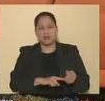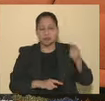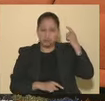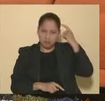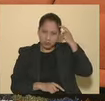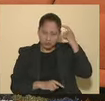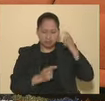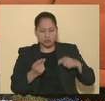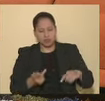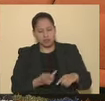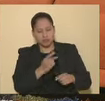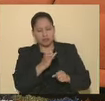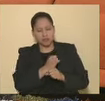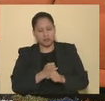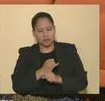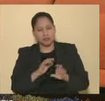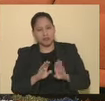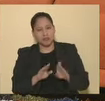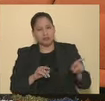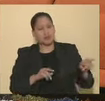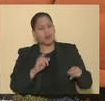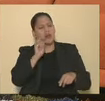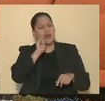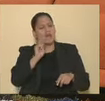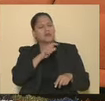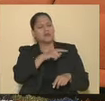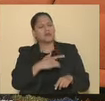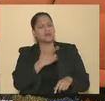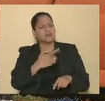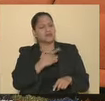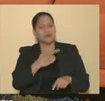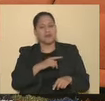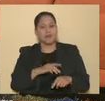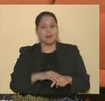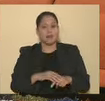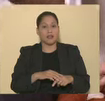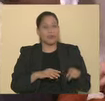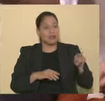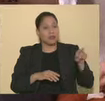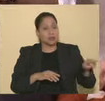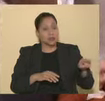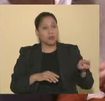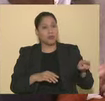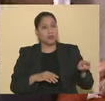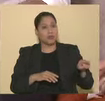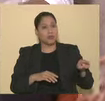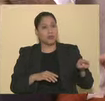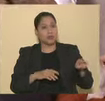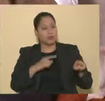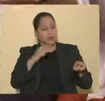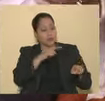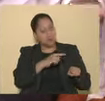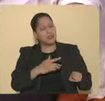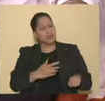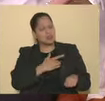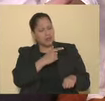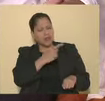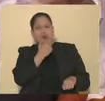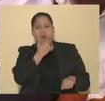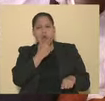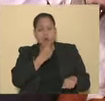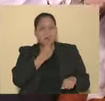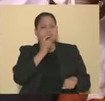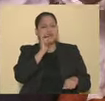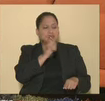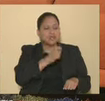el sentido de qué es para ti la amistad. Si es un hombre, ¿qué es para ti ser un hombre? Caballero, Si eres mujer,